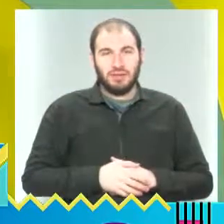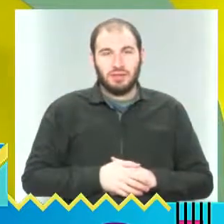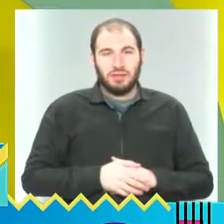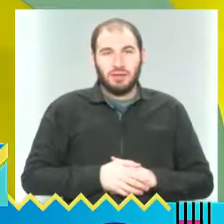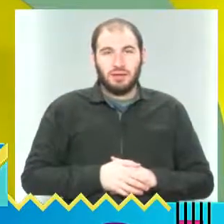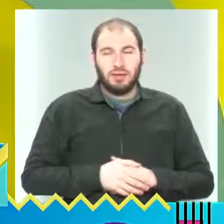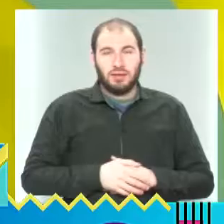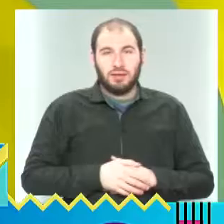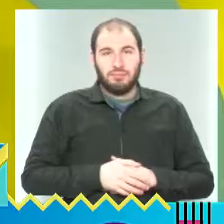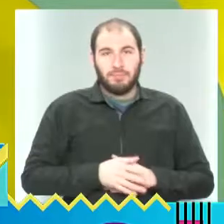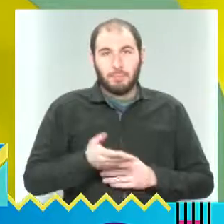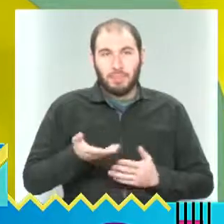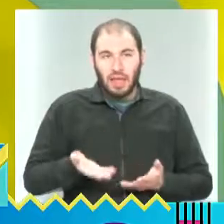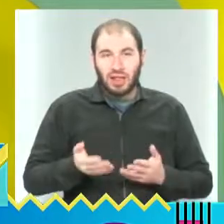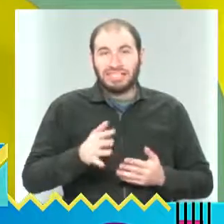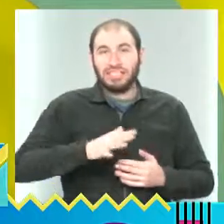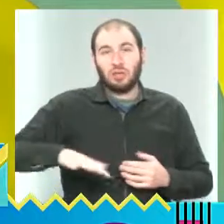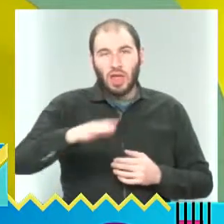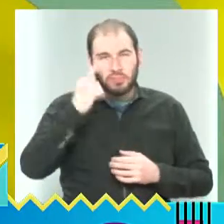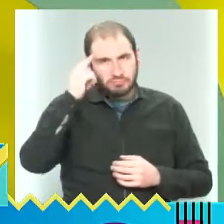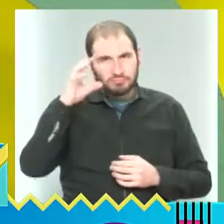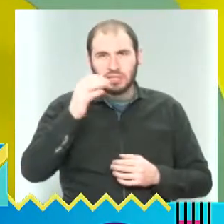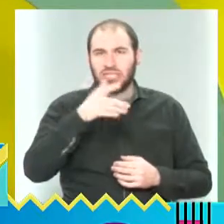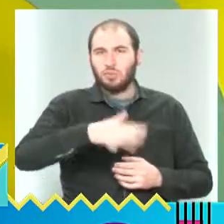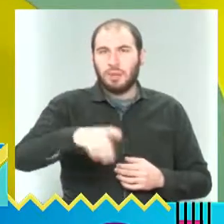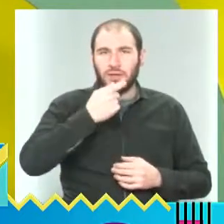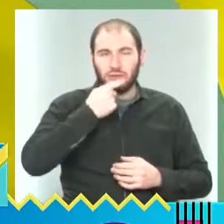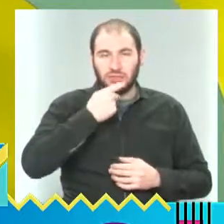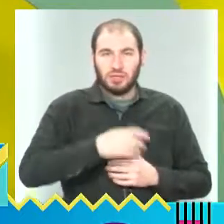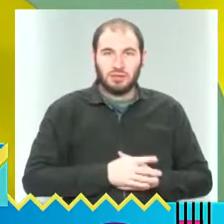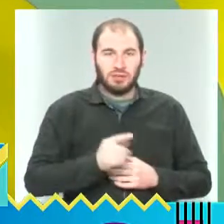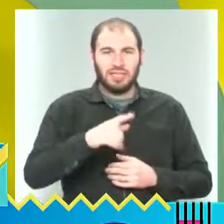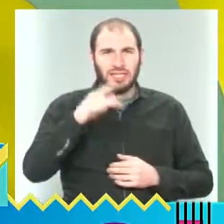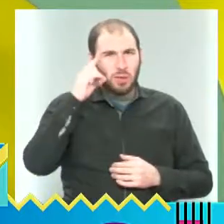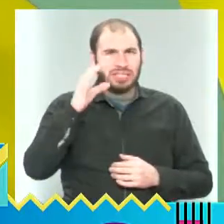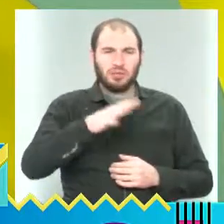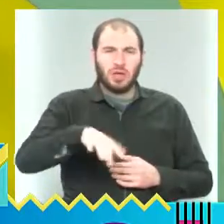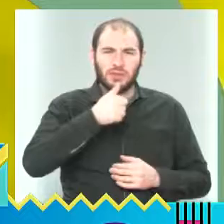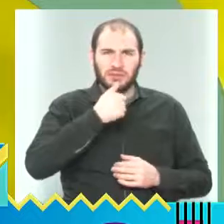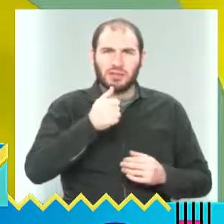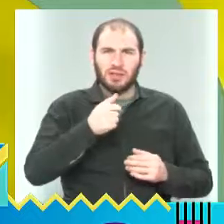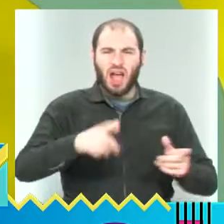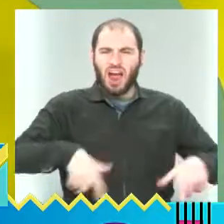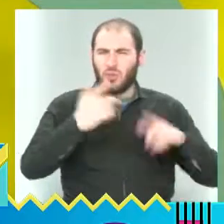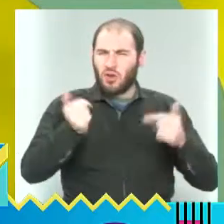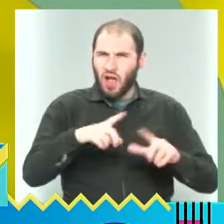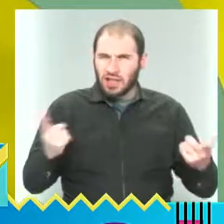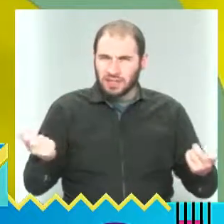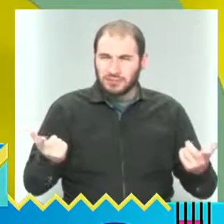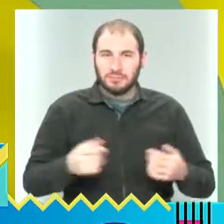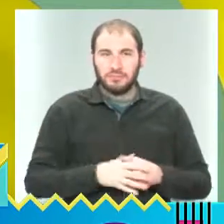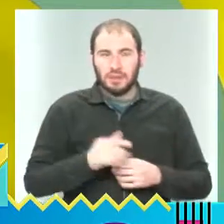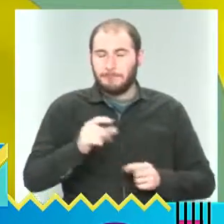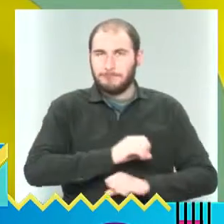vamos a la ciudad, pensemos en la ciudad de Mendoza, ¿ustedes se imaginan una ciudad de Mendoza sin árboles? Sería